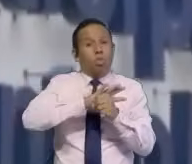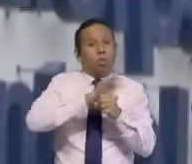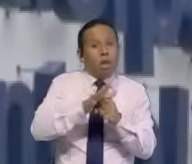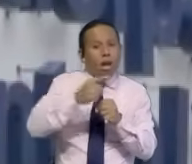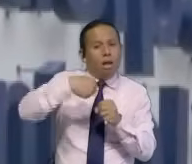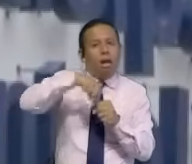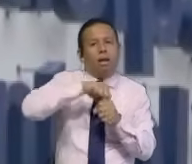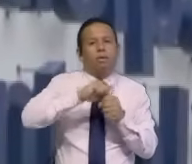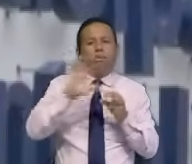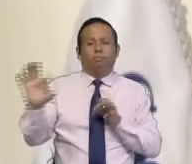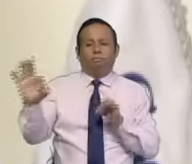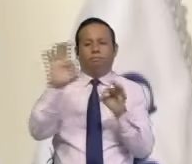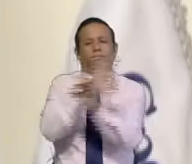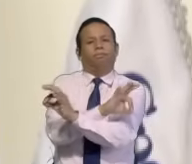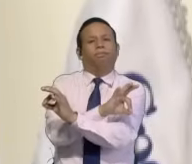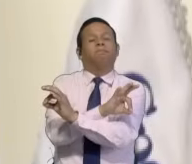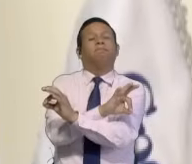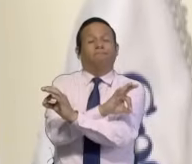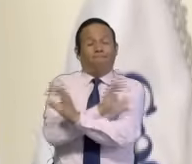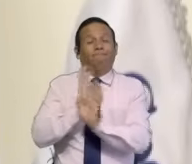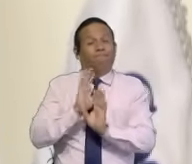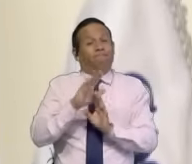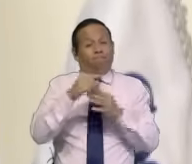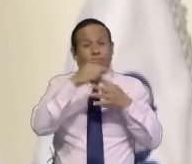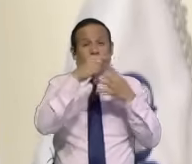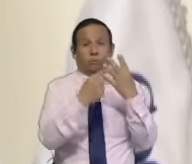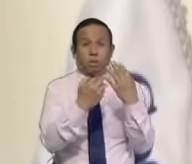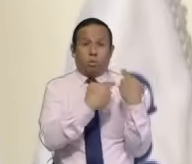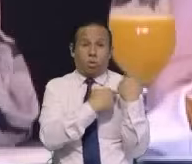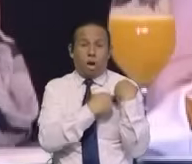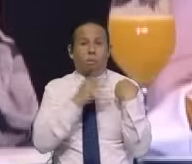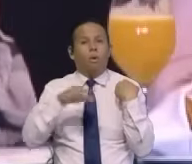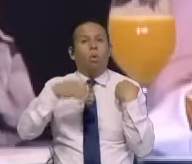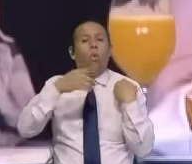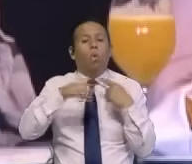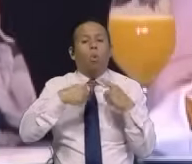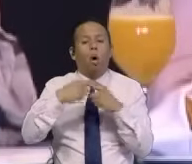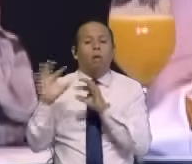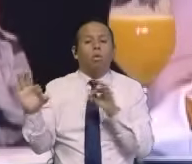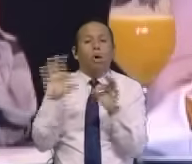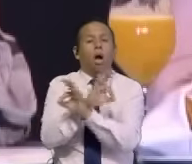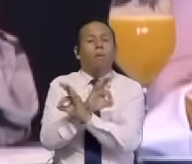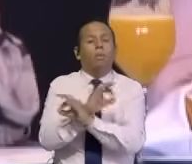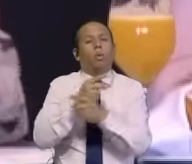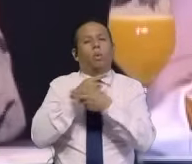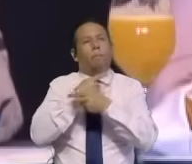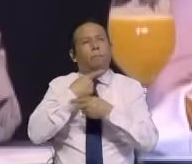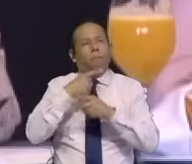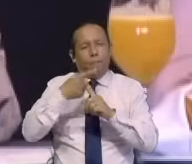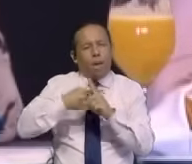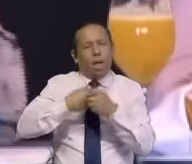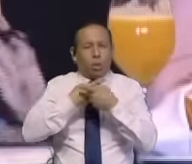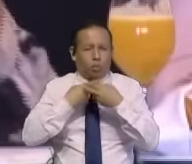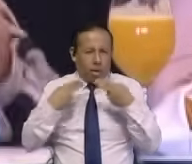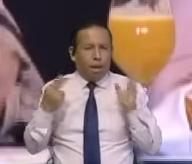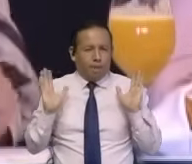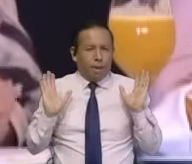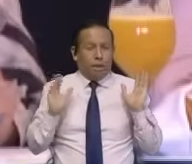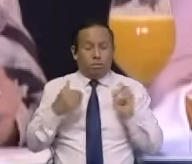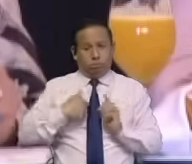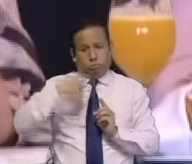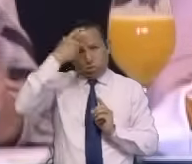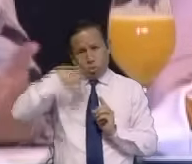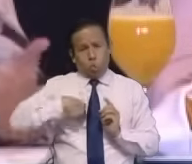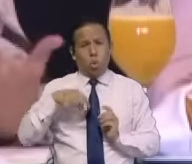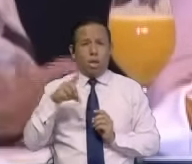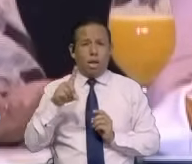de Participación Ciudadana y Control Social en noviembre. Aspiro en lo personal, eso hablo ya como Diana Tamayín,